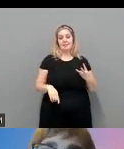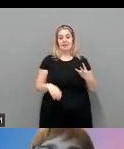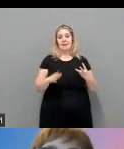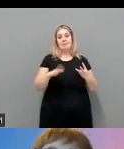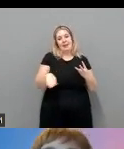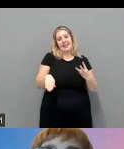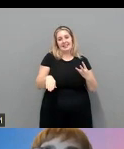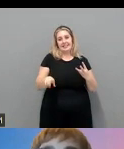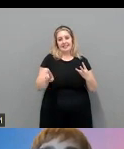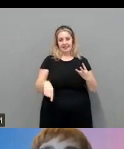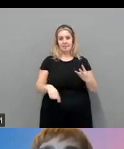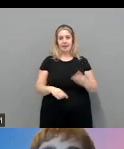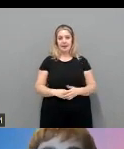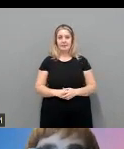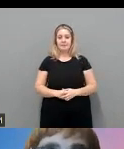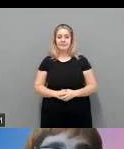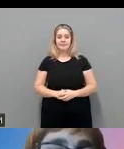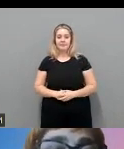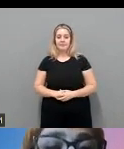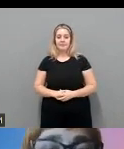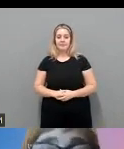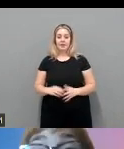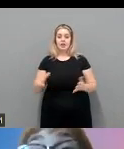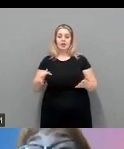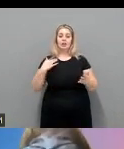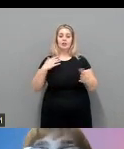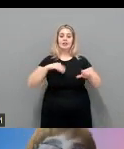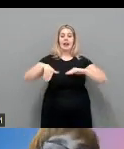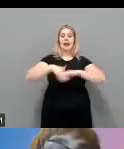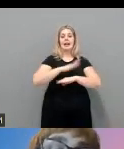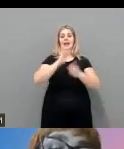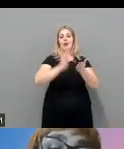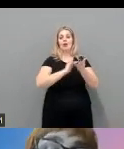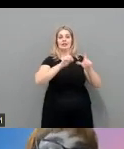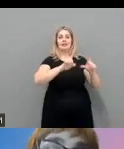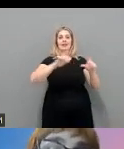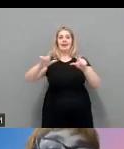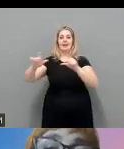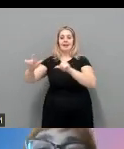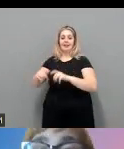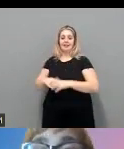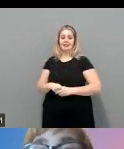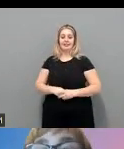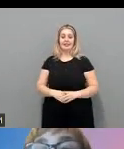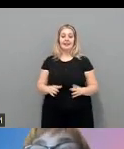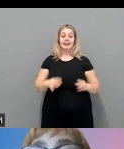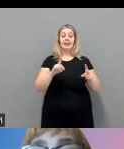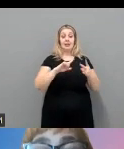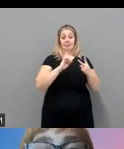peques también, ¿vale? Salimos con los tableros a la calle. Y la otra cuestión tiene que ver con